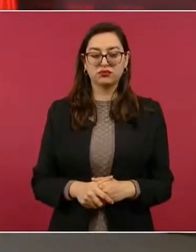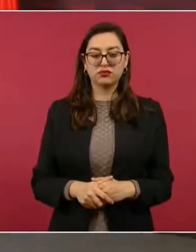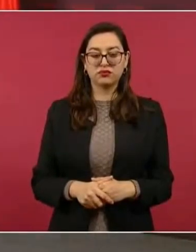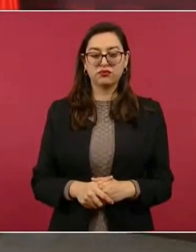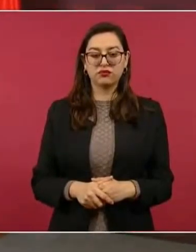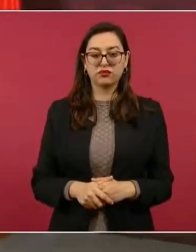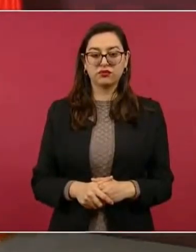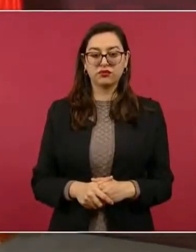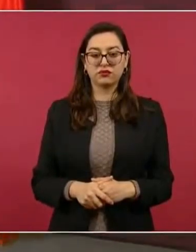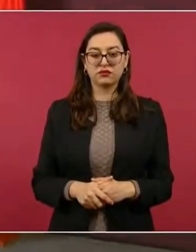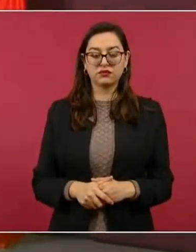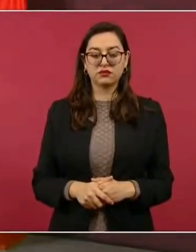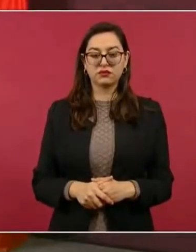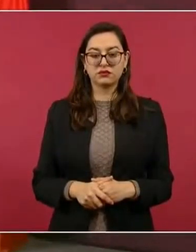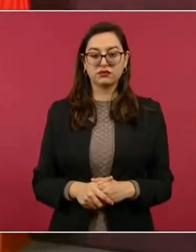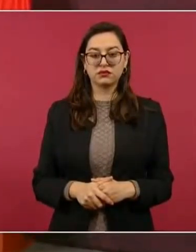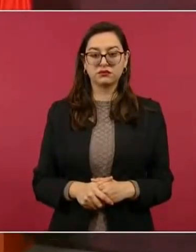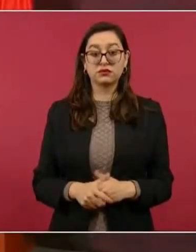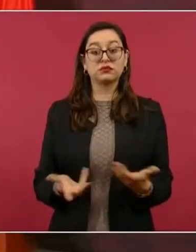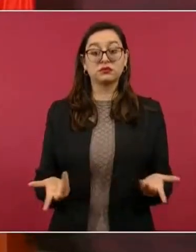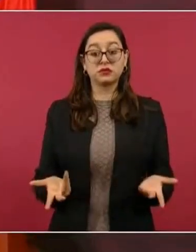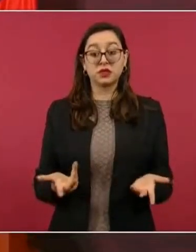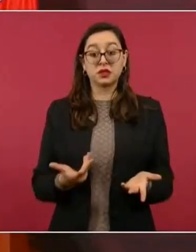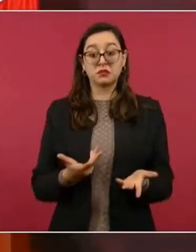Si logramos desterrarla,